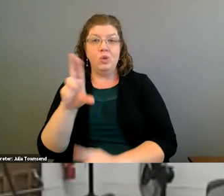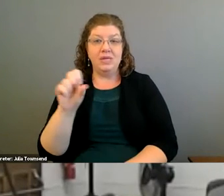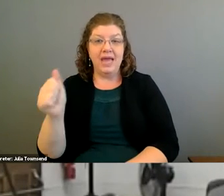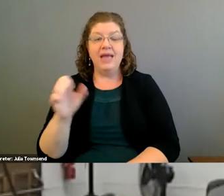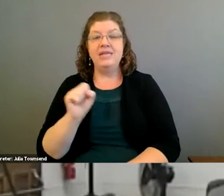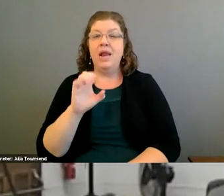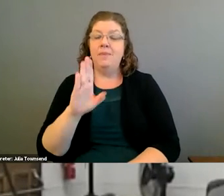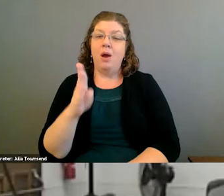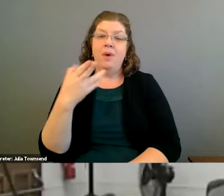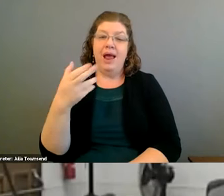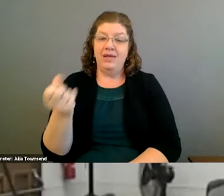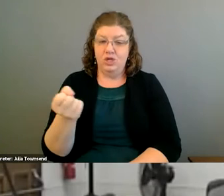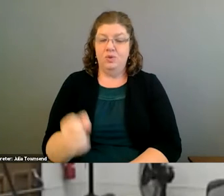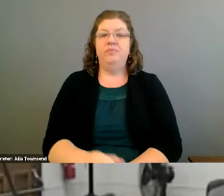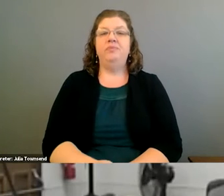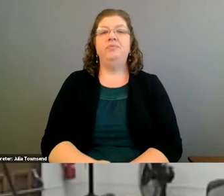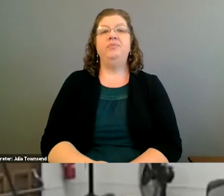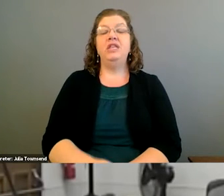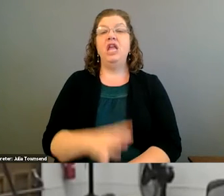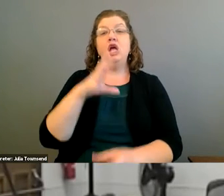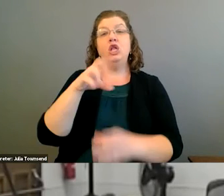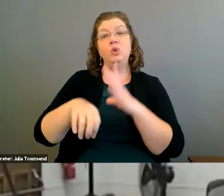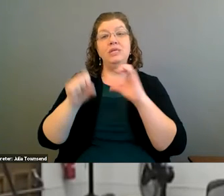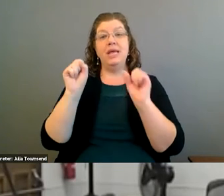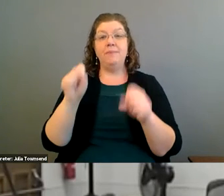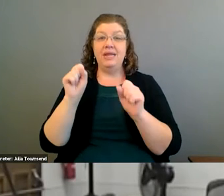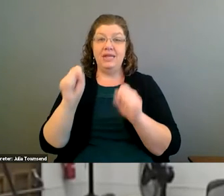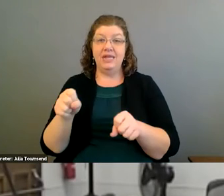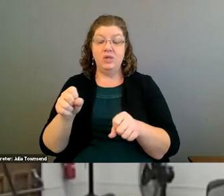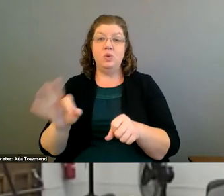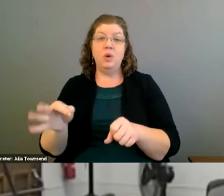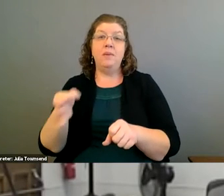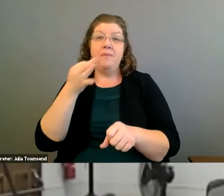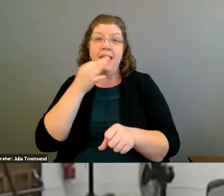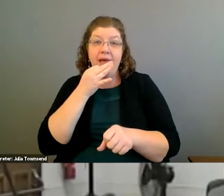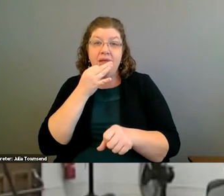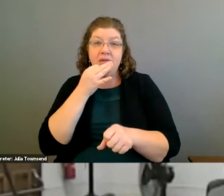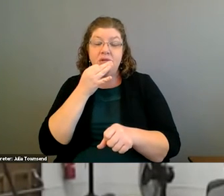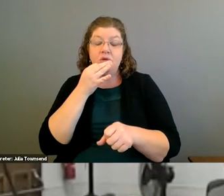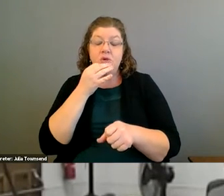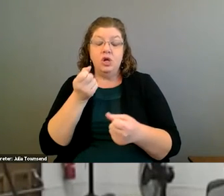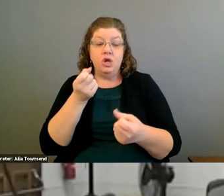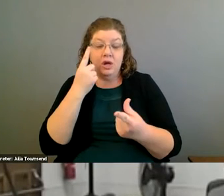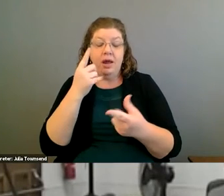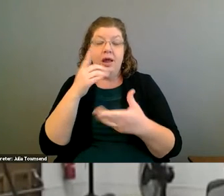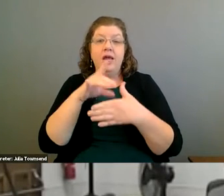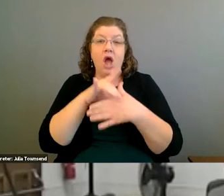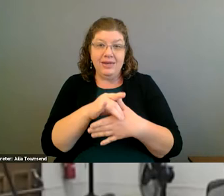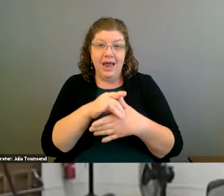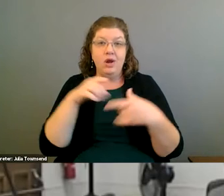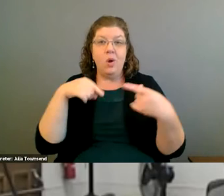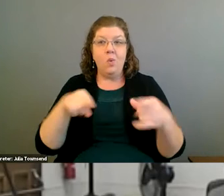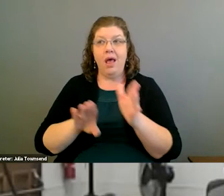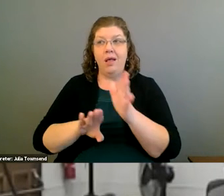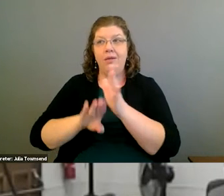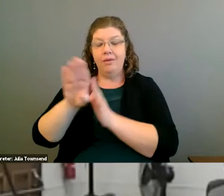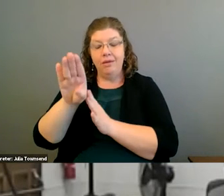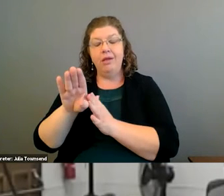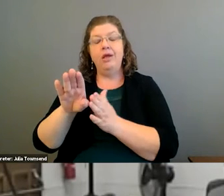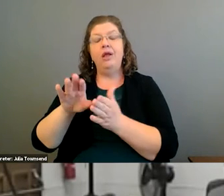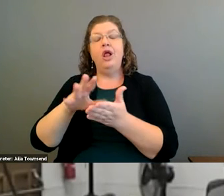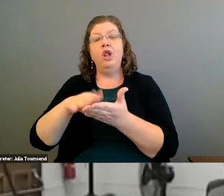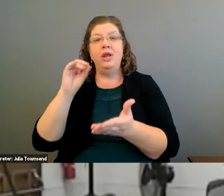de los Estados Unidos en la preparatoria de Santa Bárbara. Esto incluye la habilidad para dominar el contenido a la vez que se